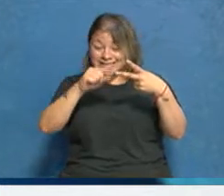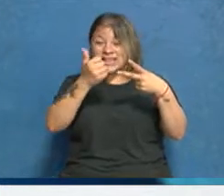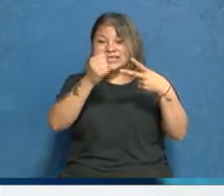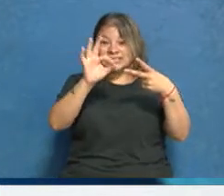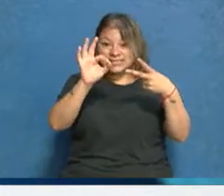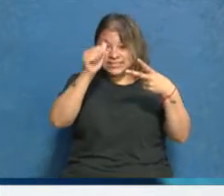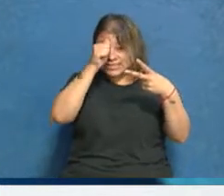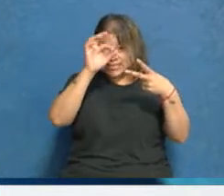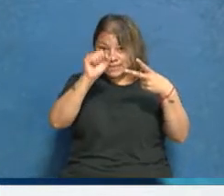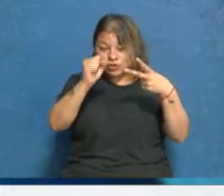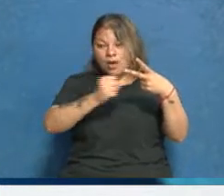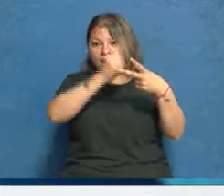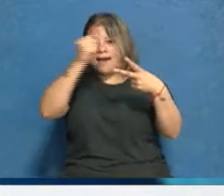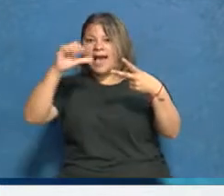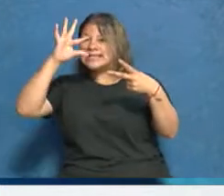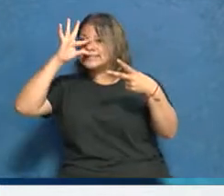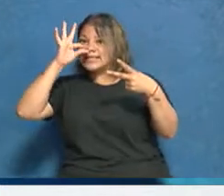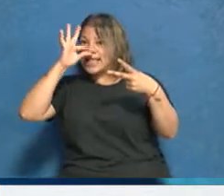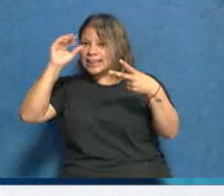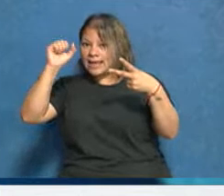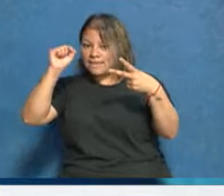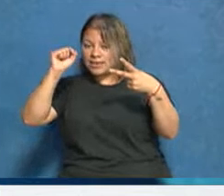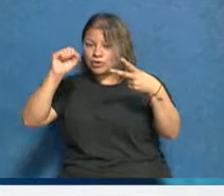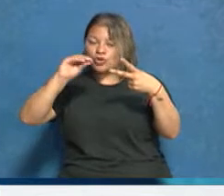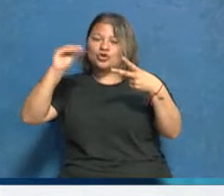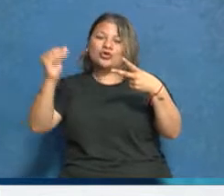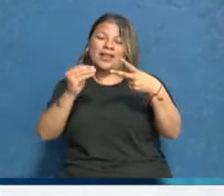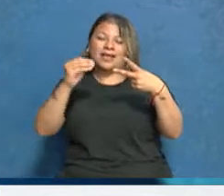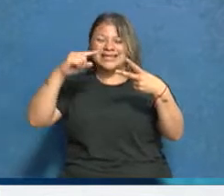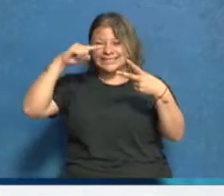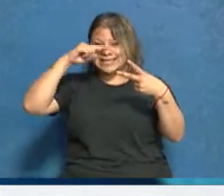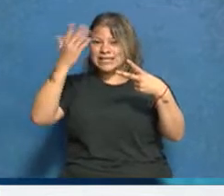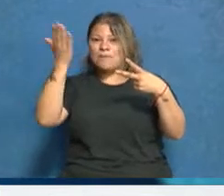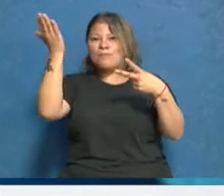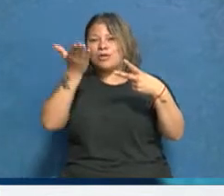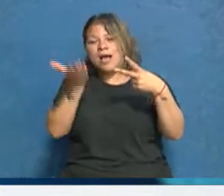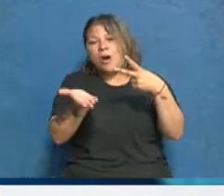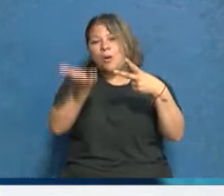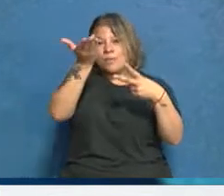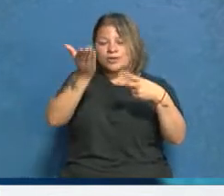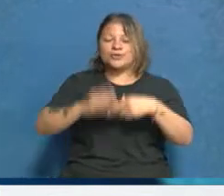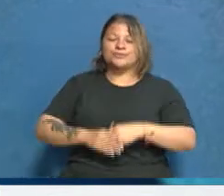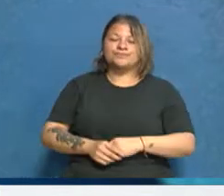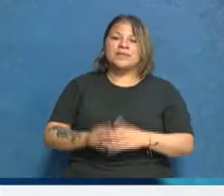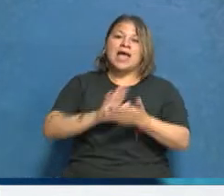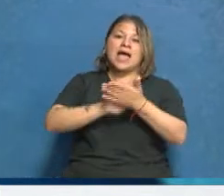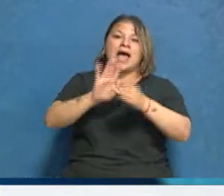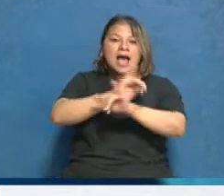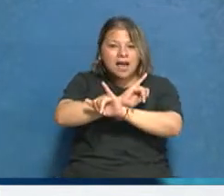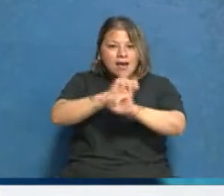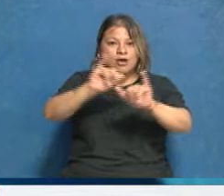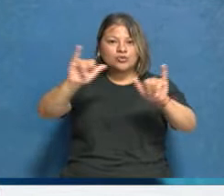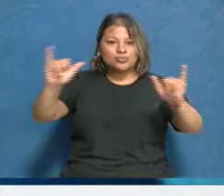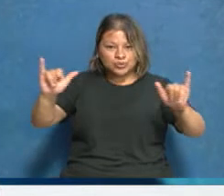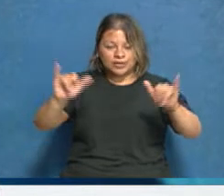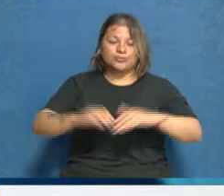a 70 pesos y allí se totaliza el 75% anunciado por parte del